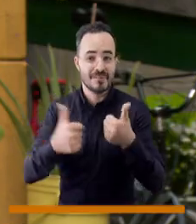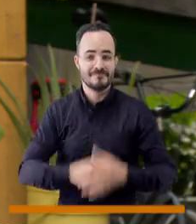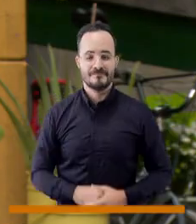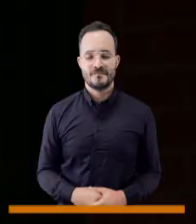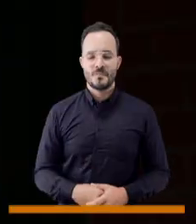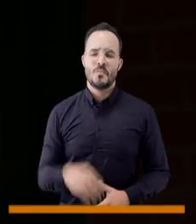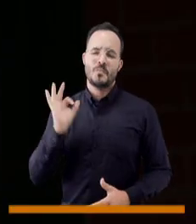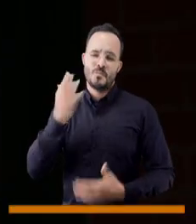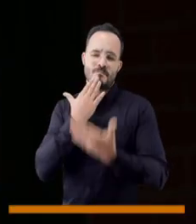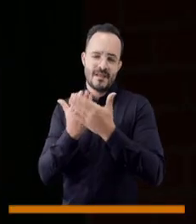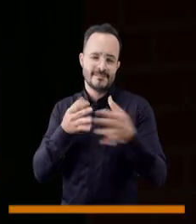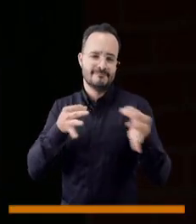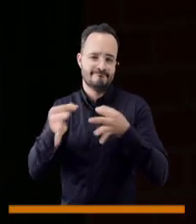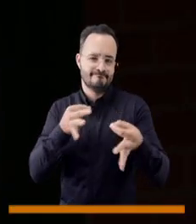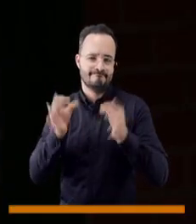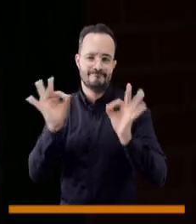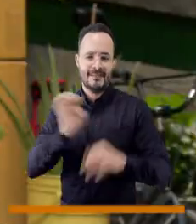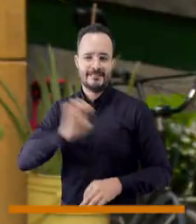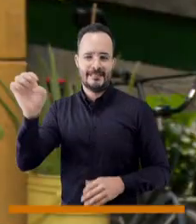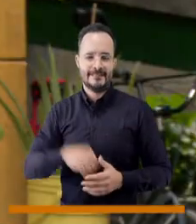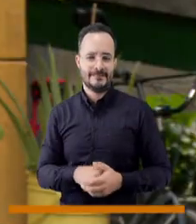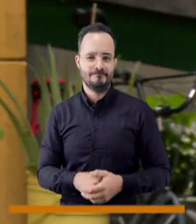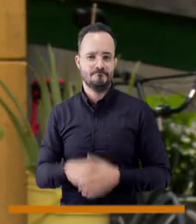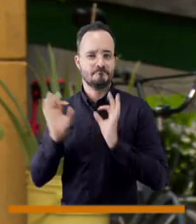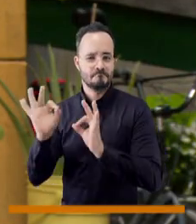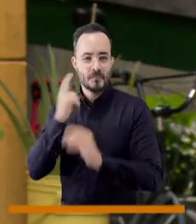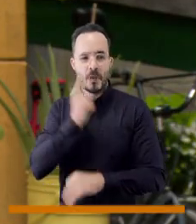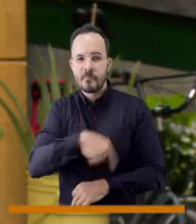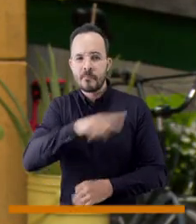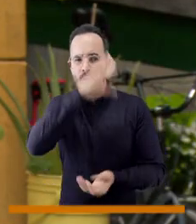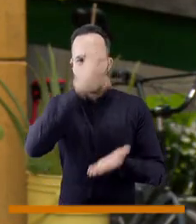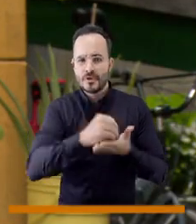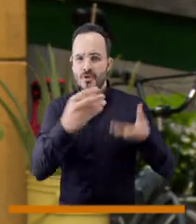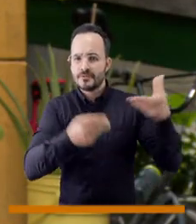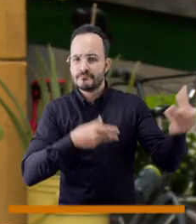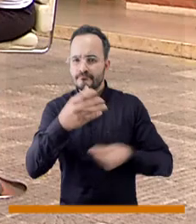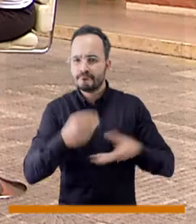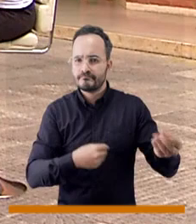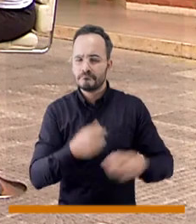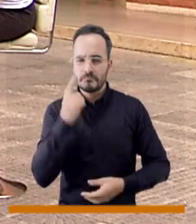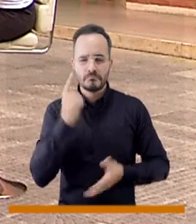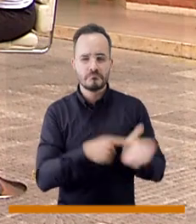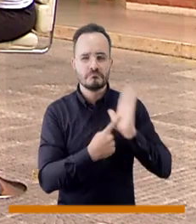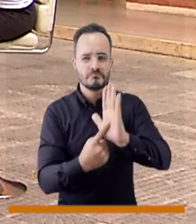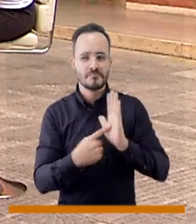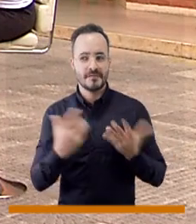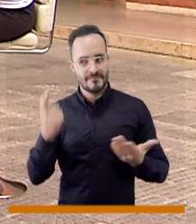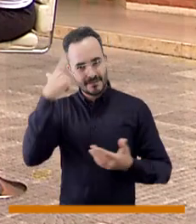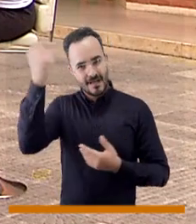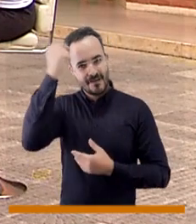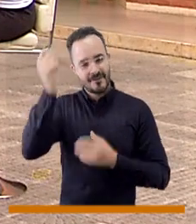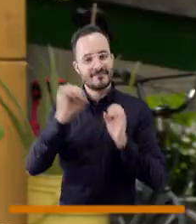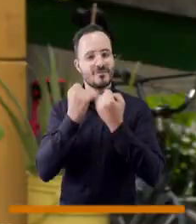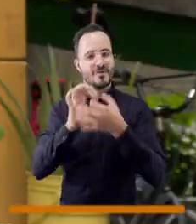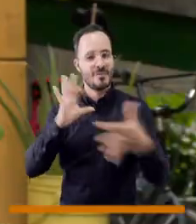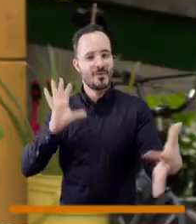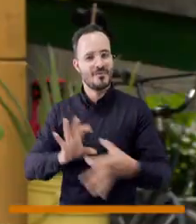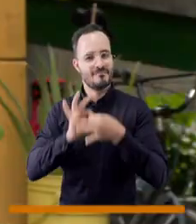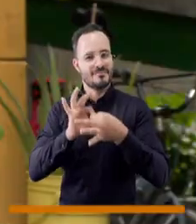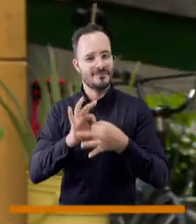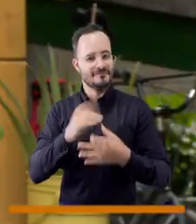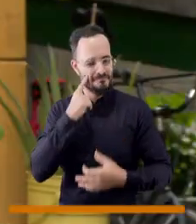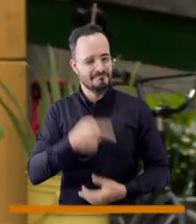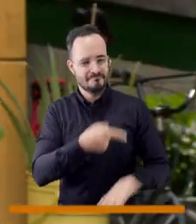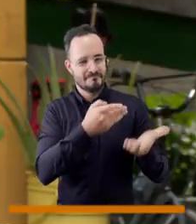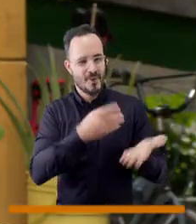esa explicación, Magda, y quiero invitarlos a que nos vayamos con más ciudadanos que nos acompañan, concejal, aquí en De Frente a la Gente, porque